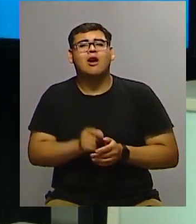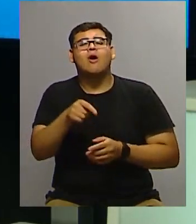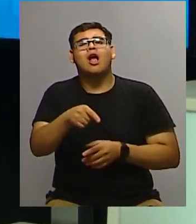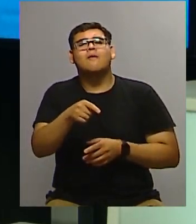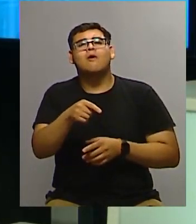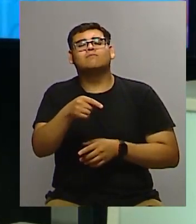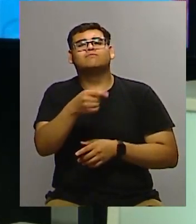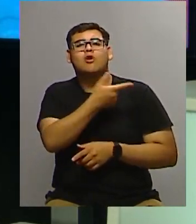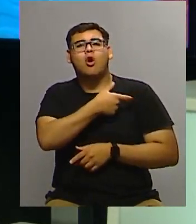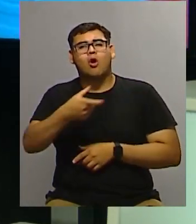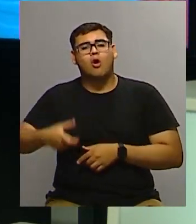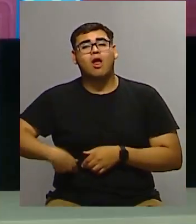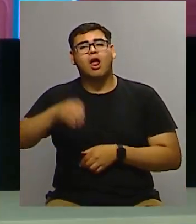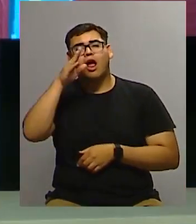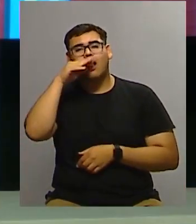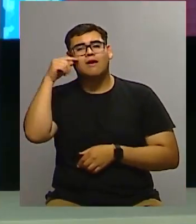del gobierno de Alberto Fernández?